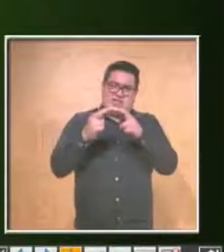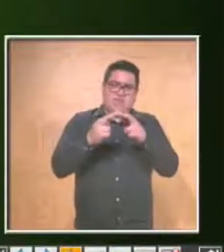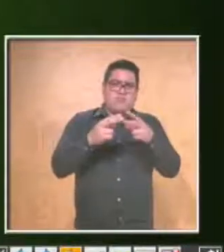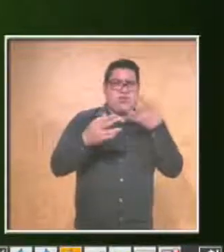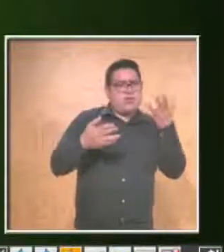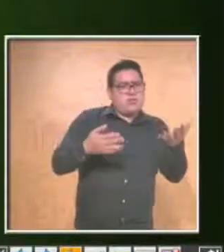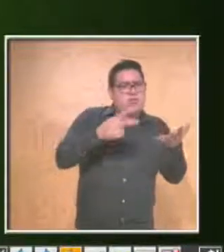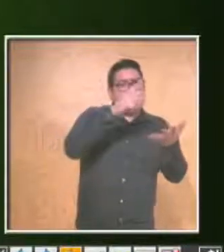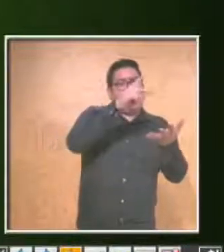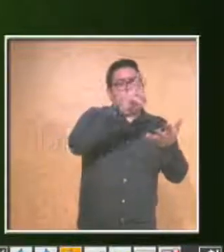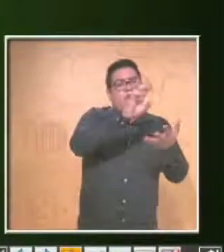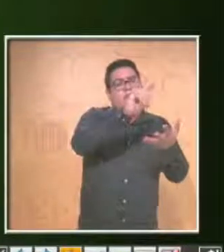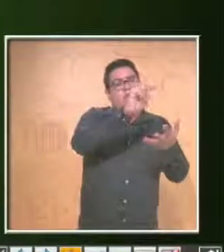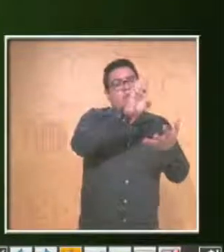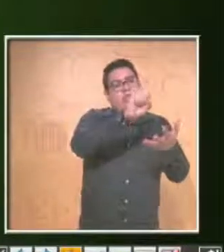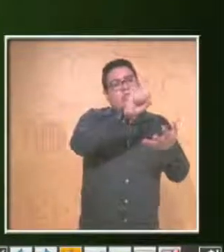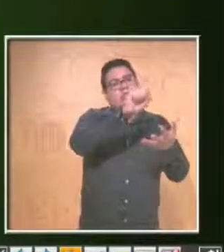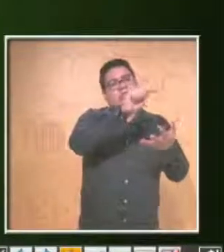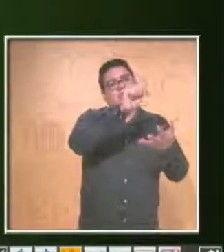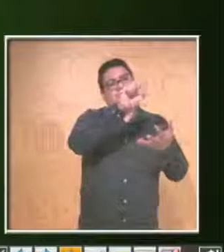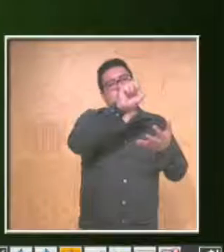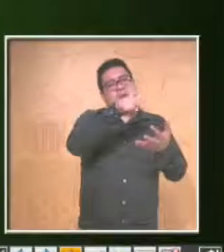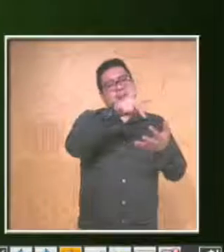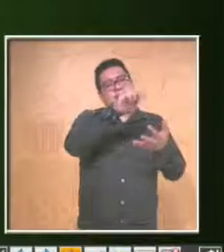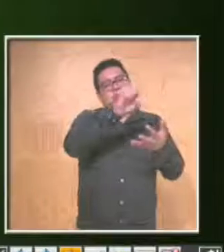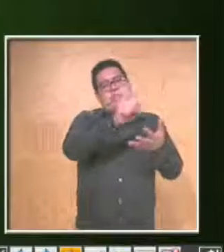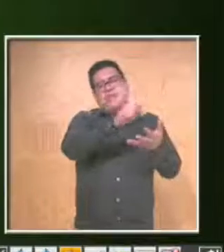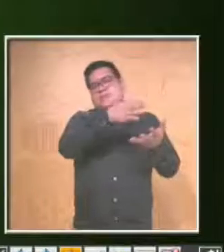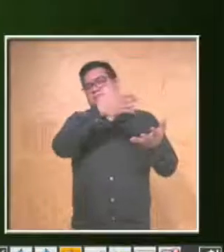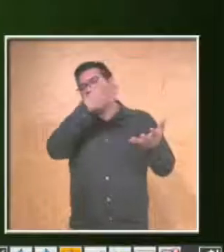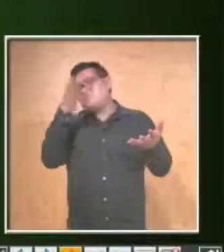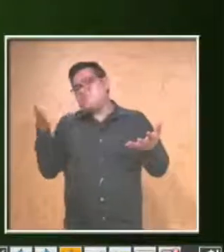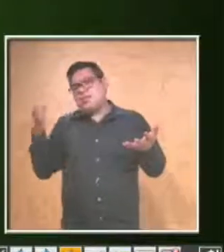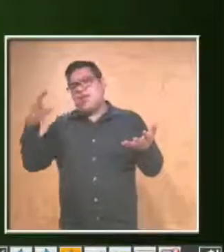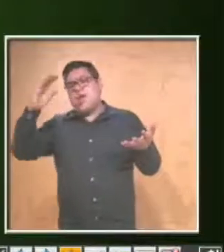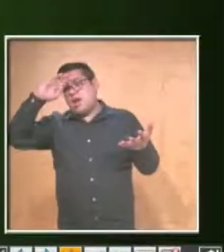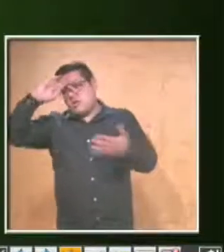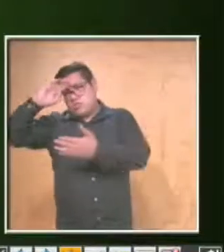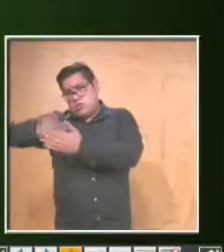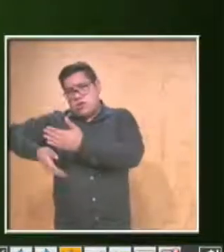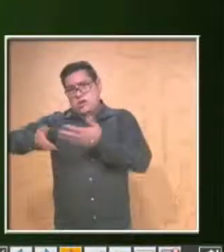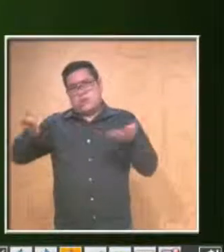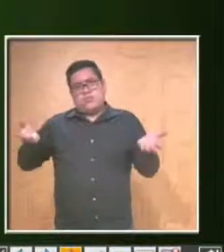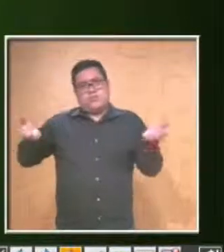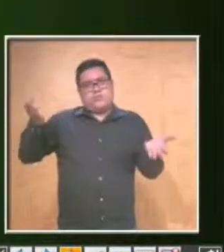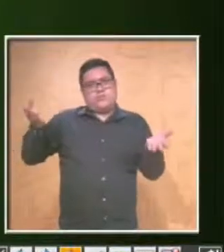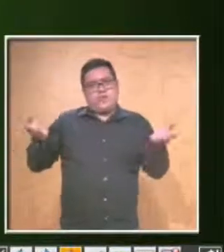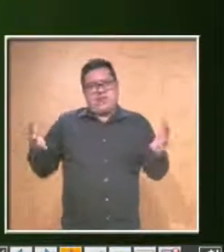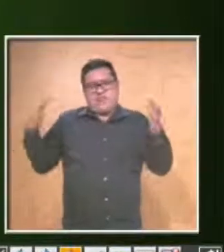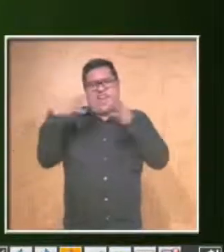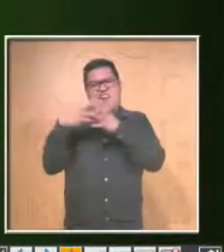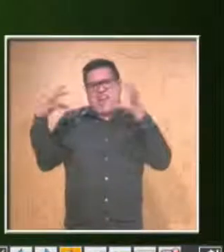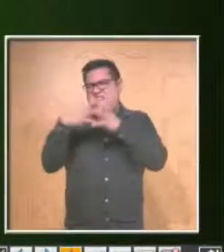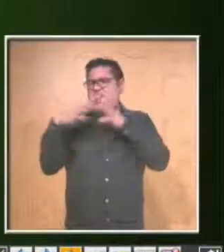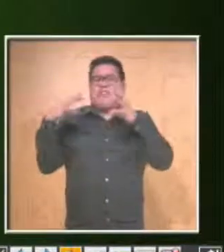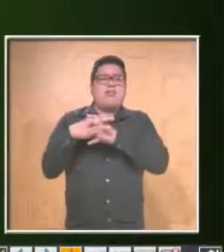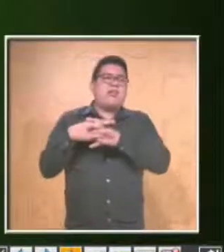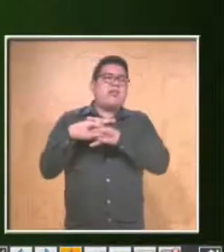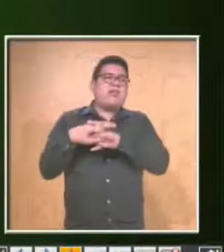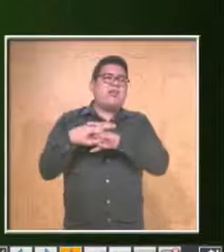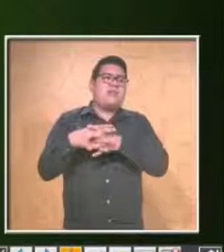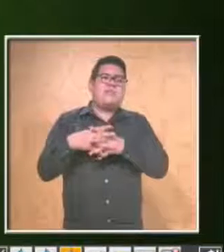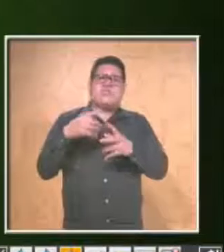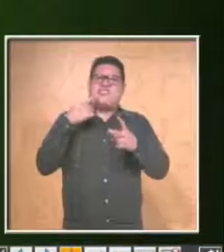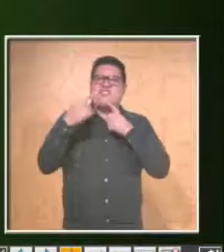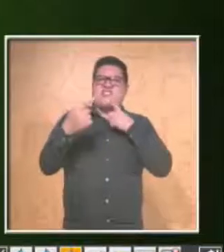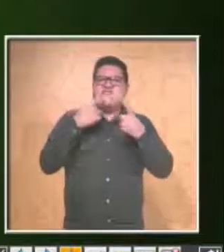protestantes y católicos, principalmente Inglaterra, Francia, Holanda y la parte central de Europa entre